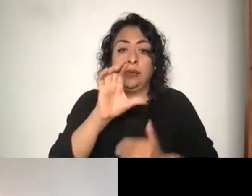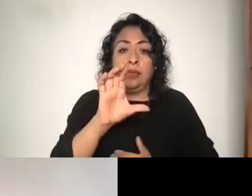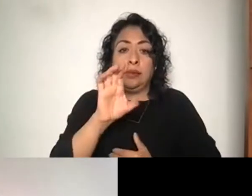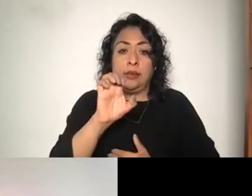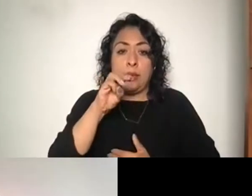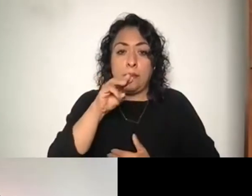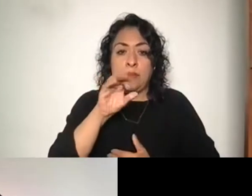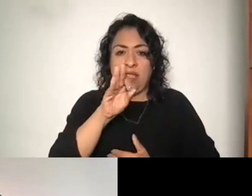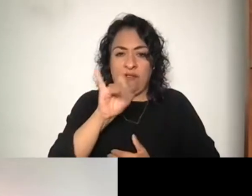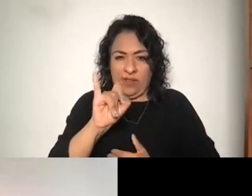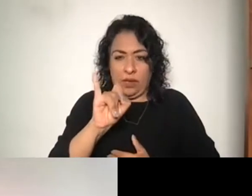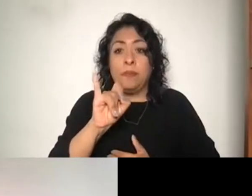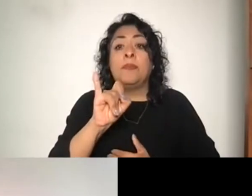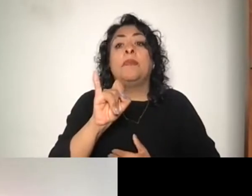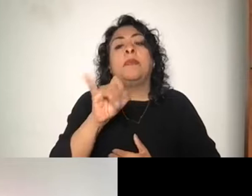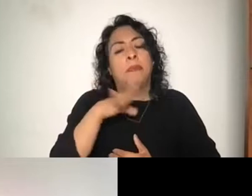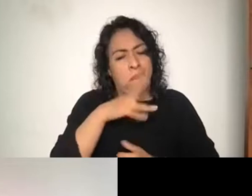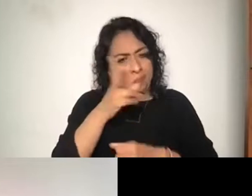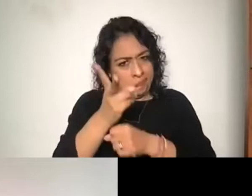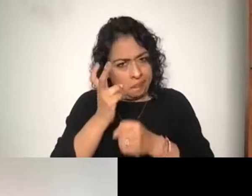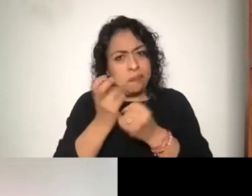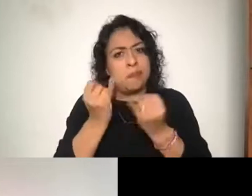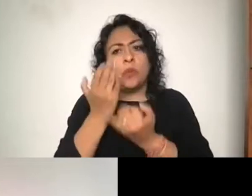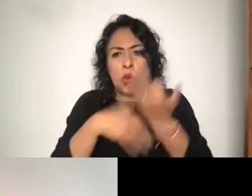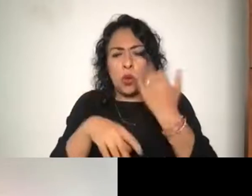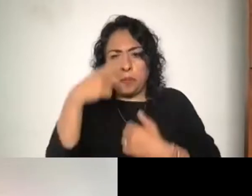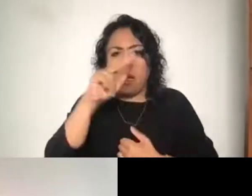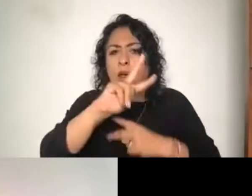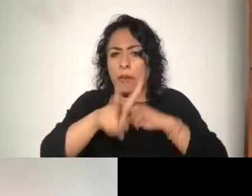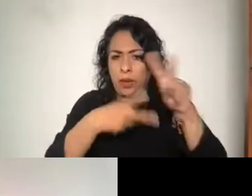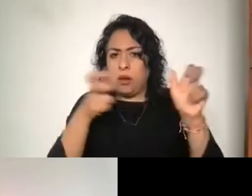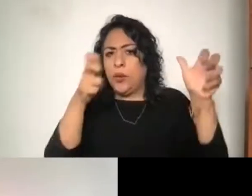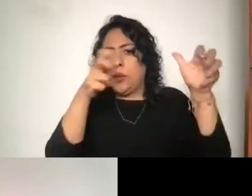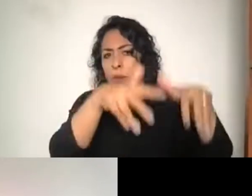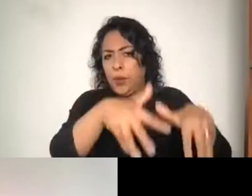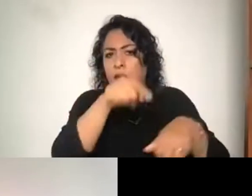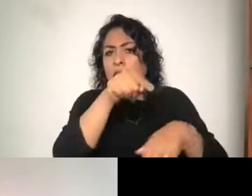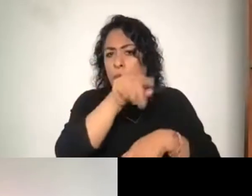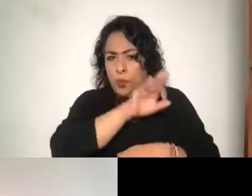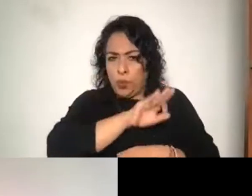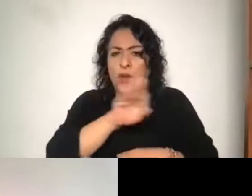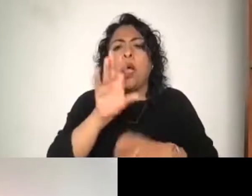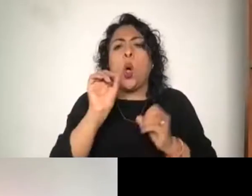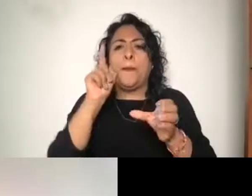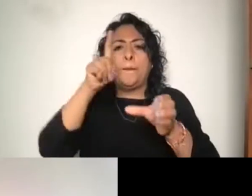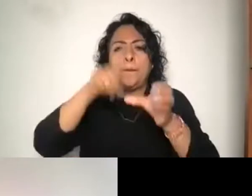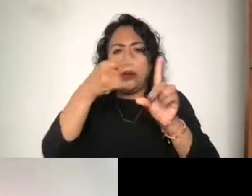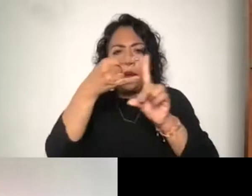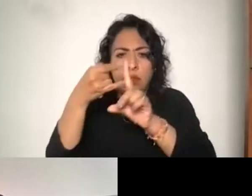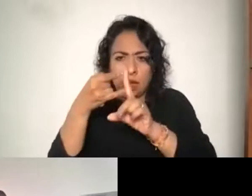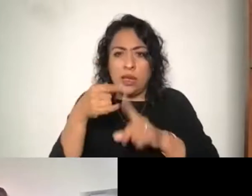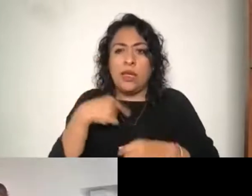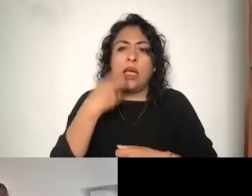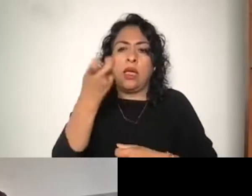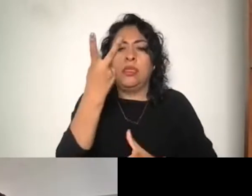todas maneras haremos la invitación a todos para que puedan asistir al evento virtualmente, ¿no? Esto será un evento